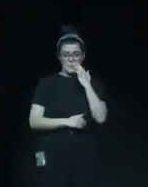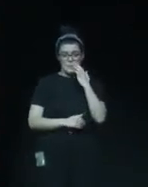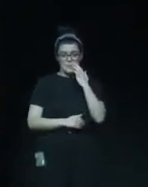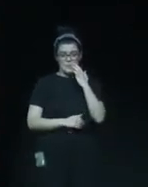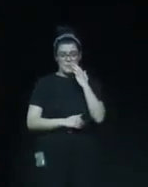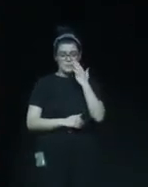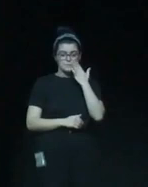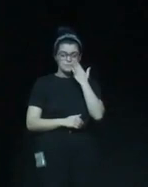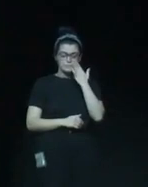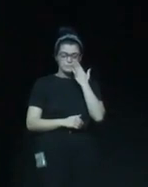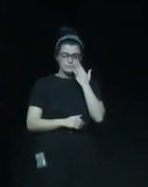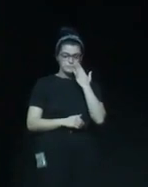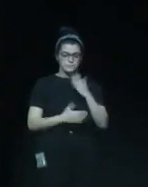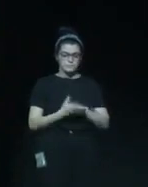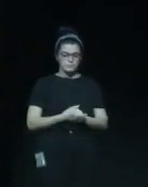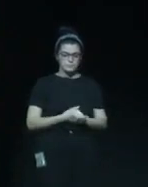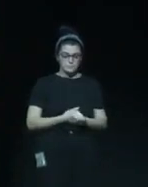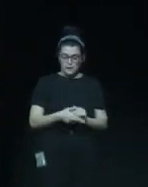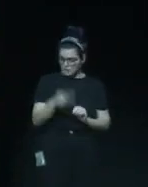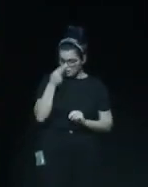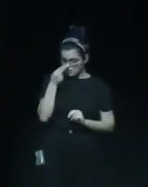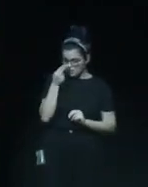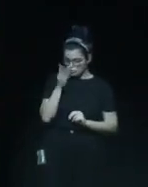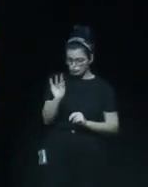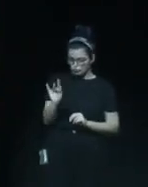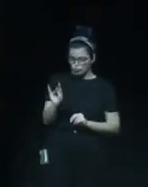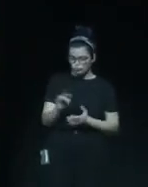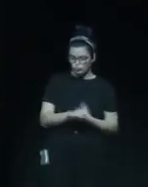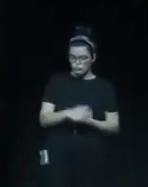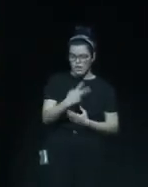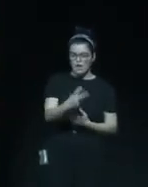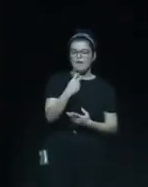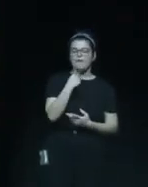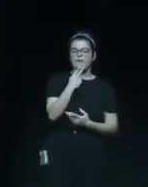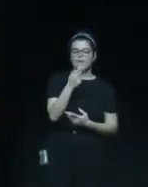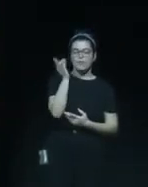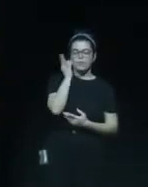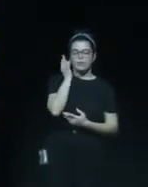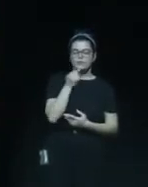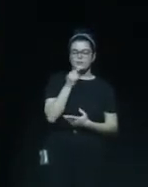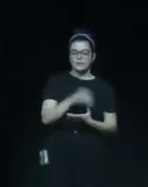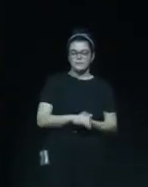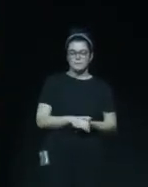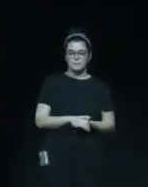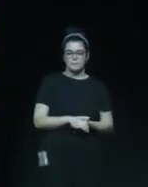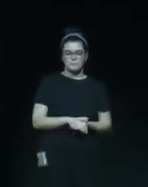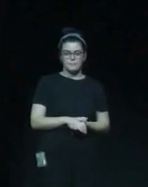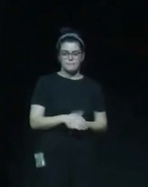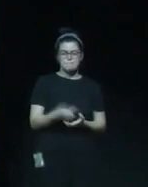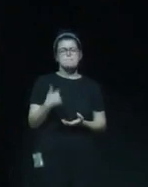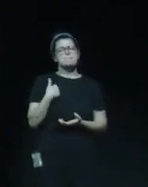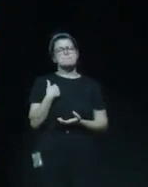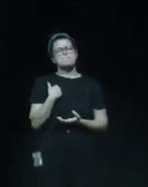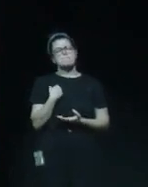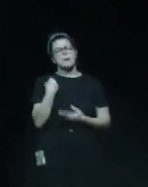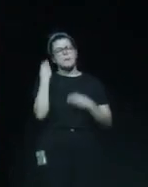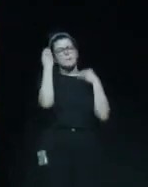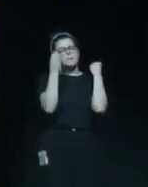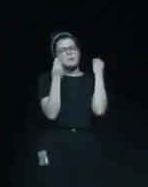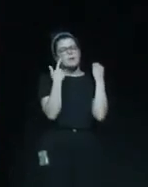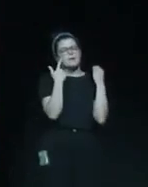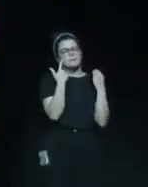¿puedo? Es muy interesante lo que comentas. En algún momento me pregunto si el